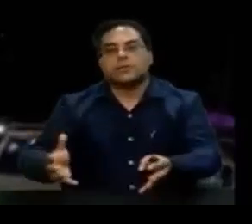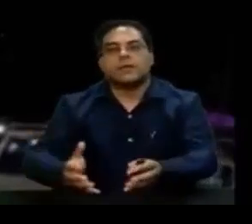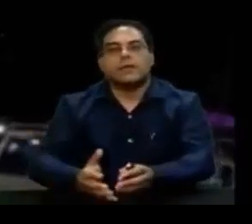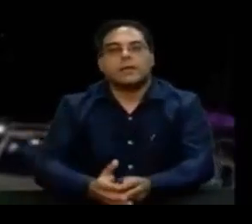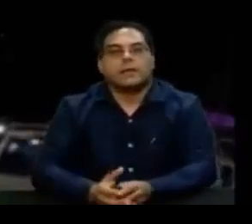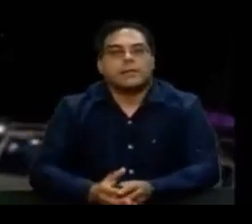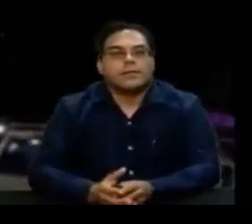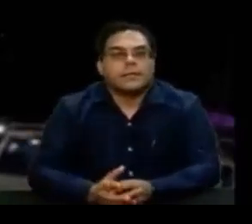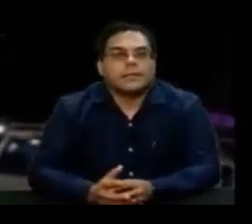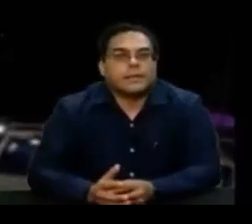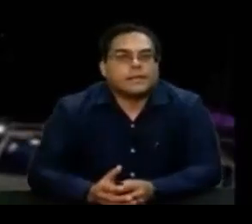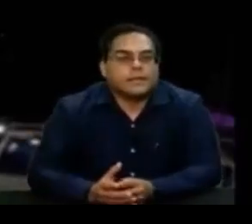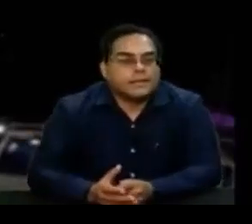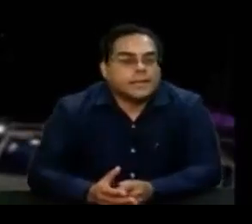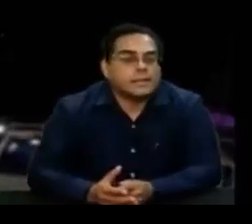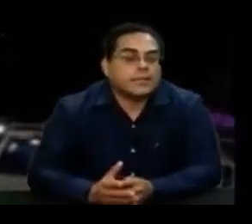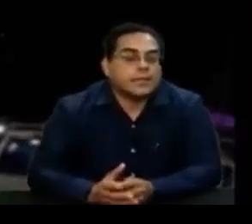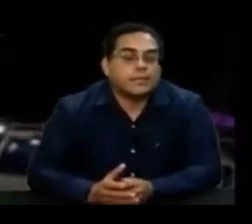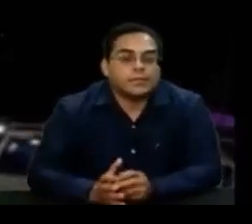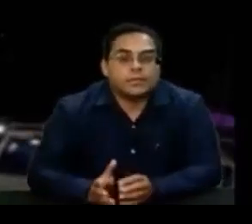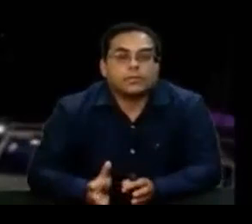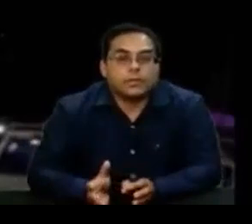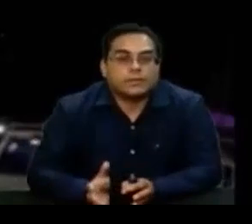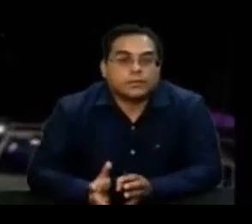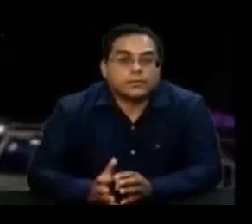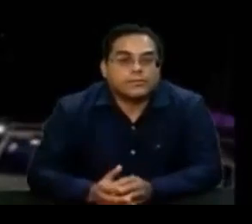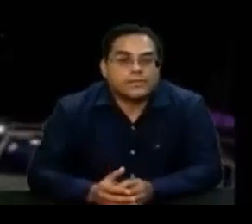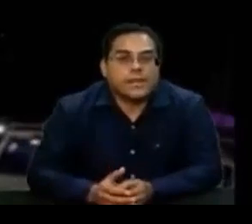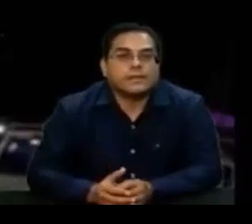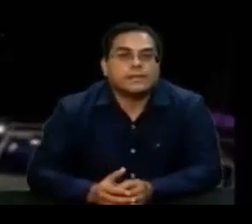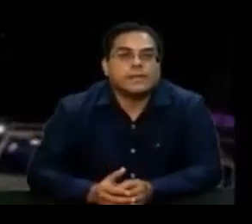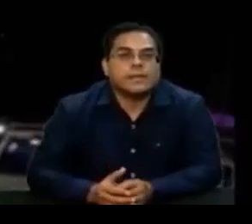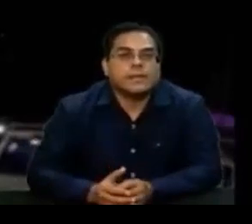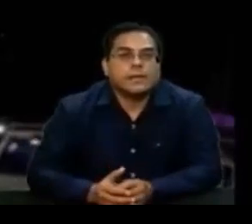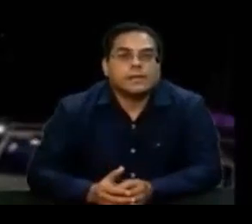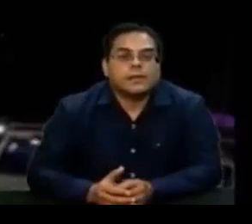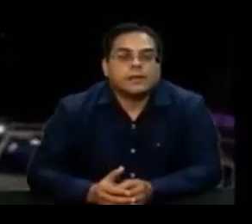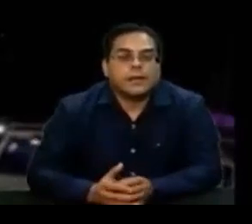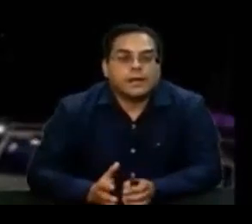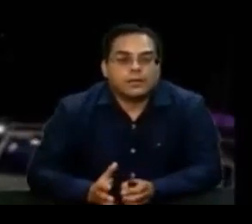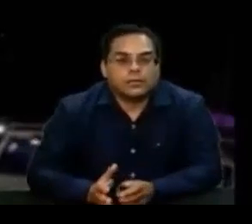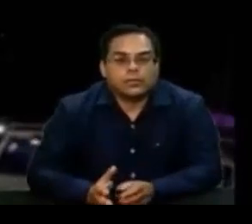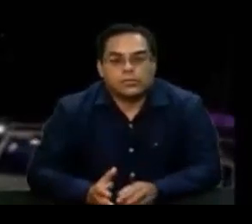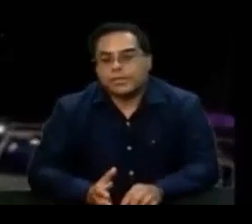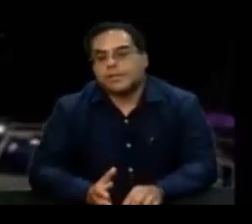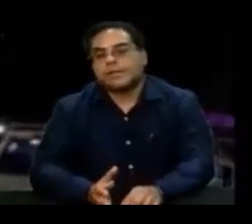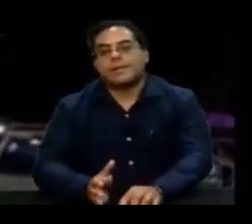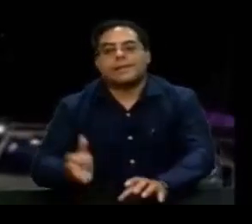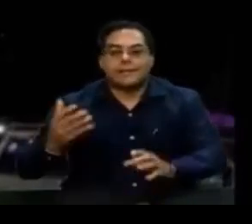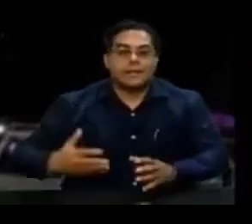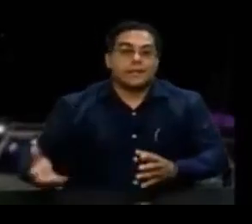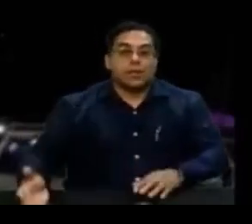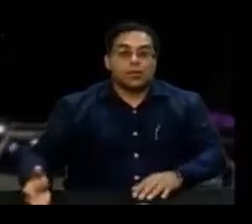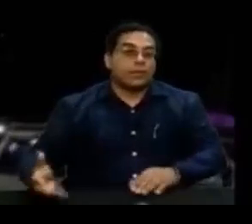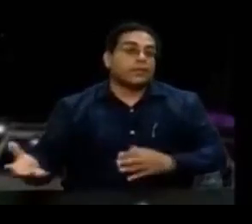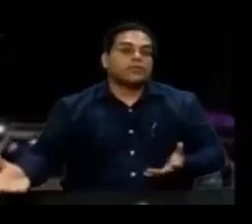como tal, que representan del 10 al 20% de todas las fracturas faciales. Claro que todo esto va a depender de la